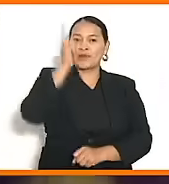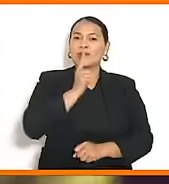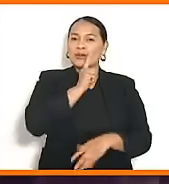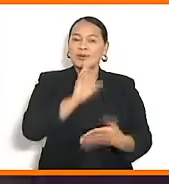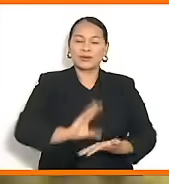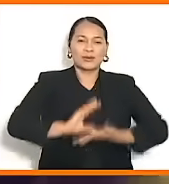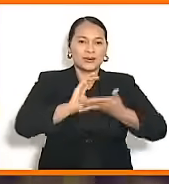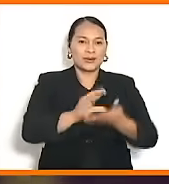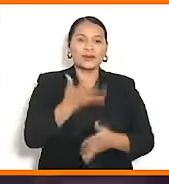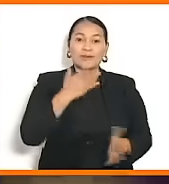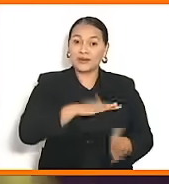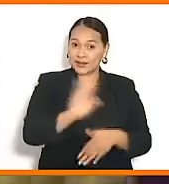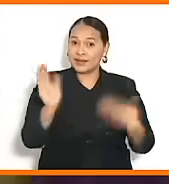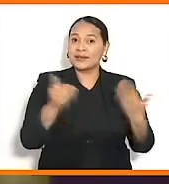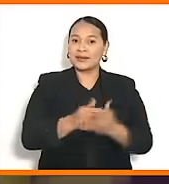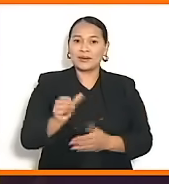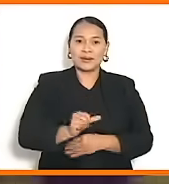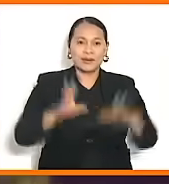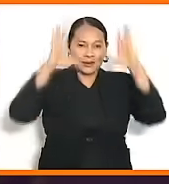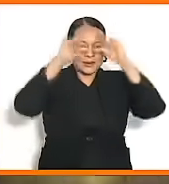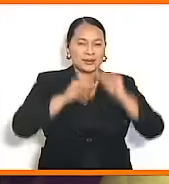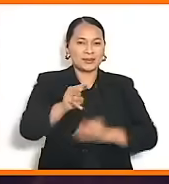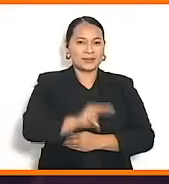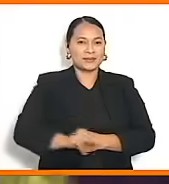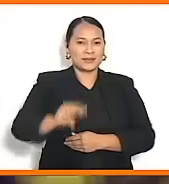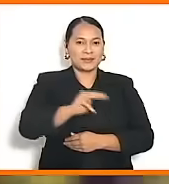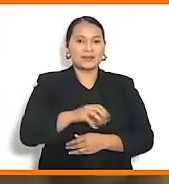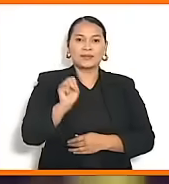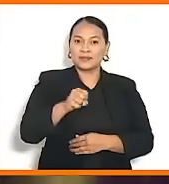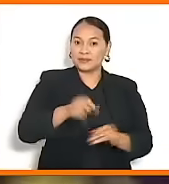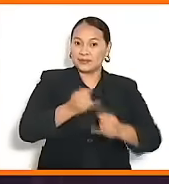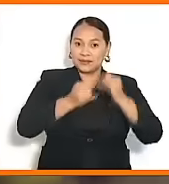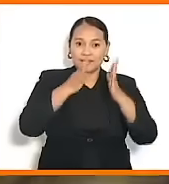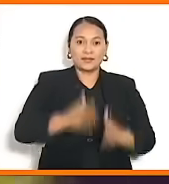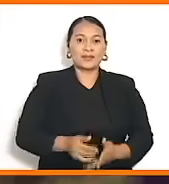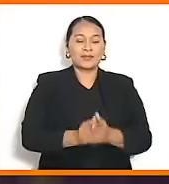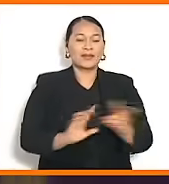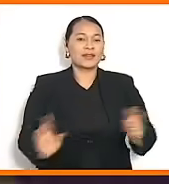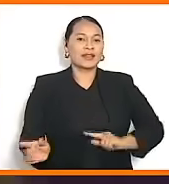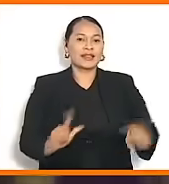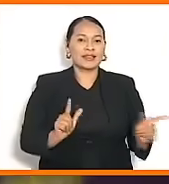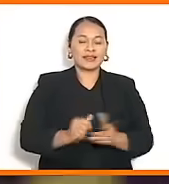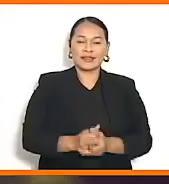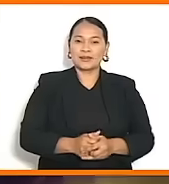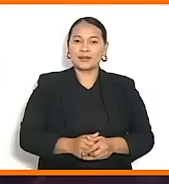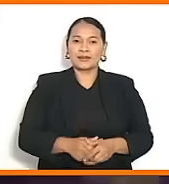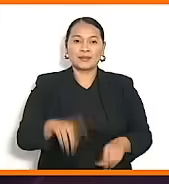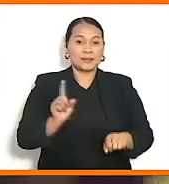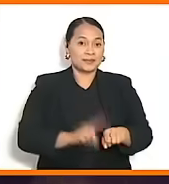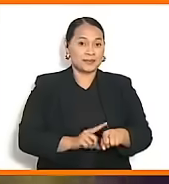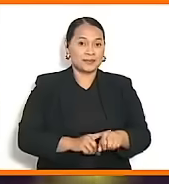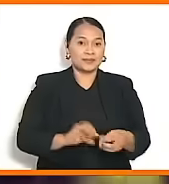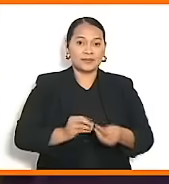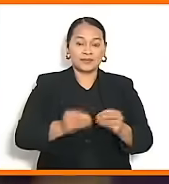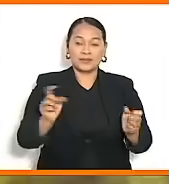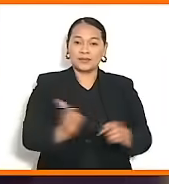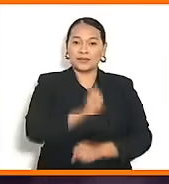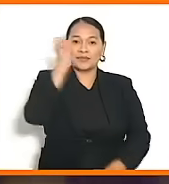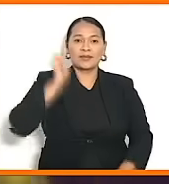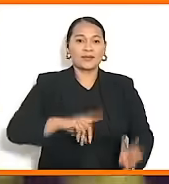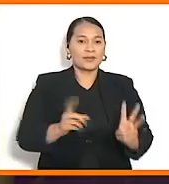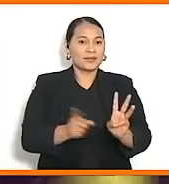quien te dé la suerte para esta noche de miércoles, Marbella. Así es, Tatiana, jugadores preparados, porque ahora sí vamos a conocer ese sexto